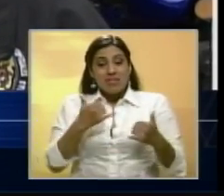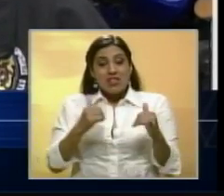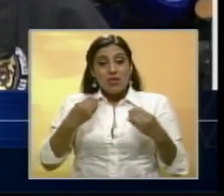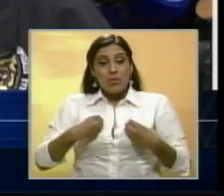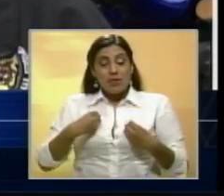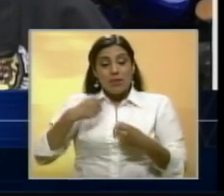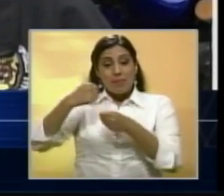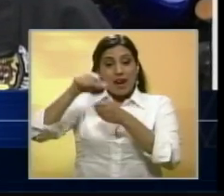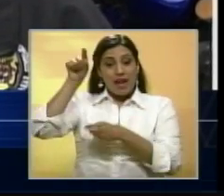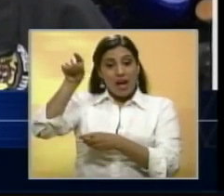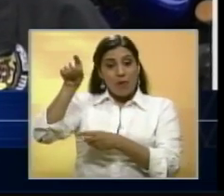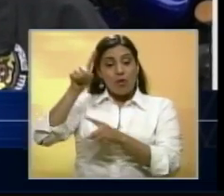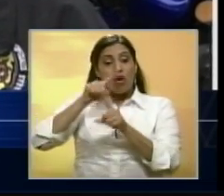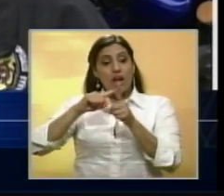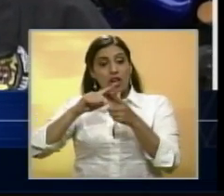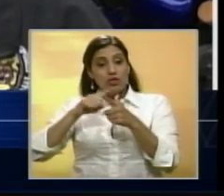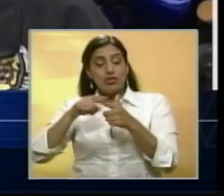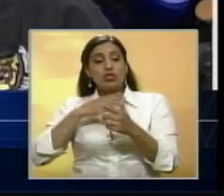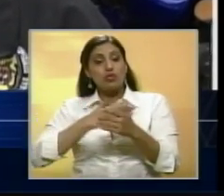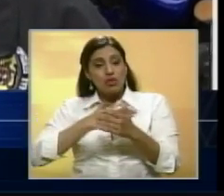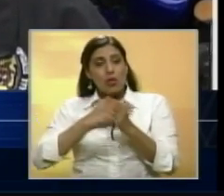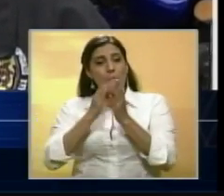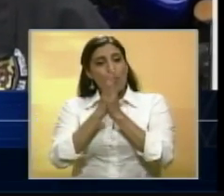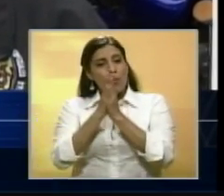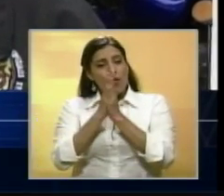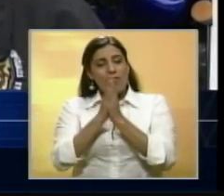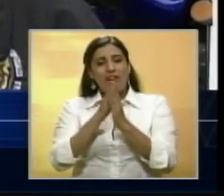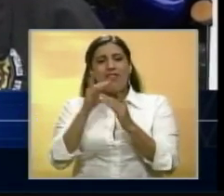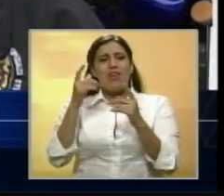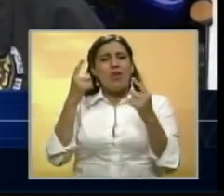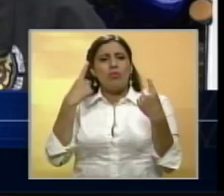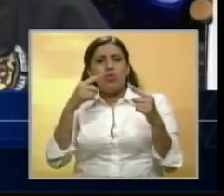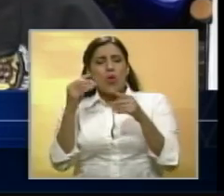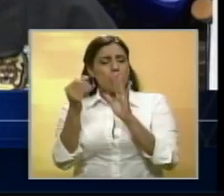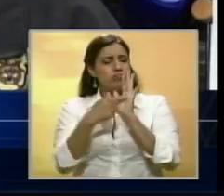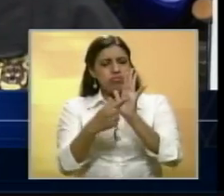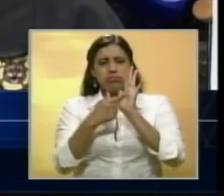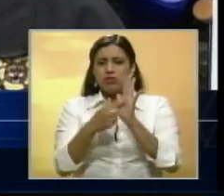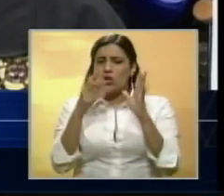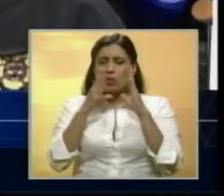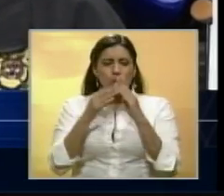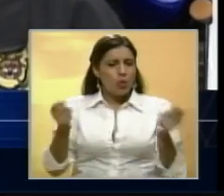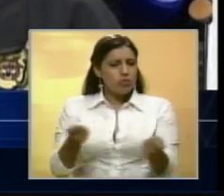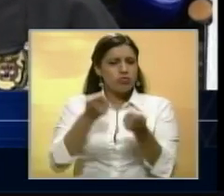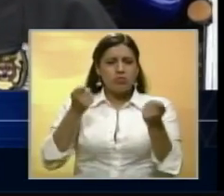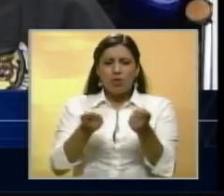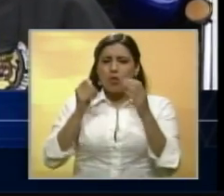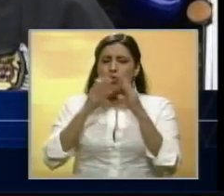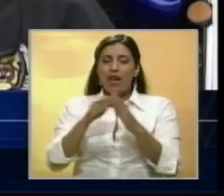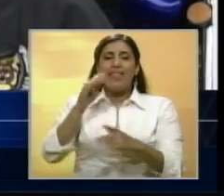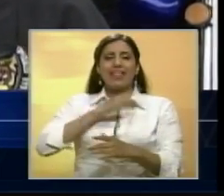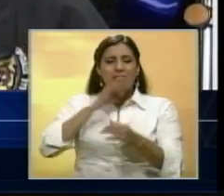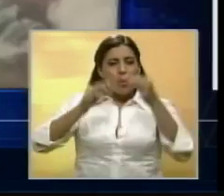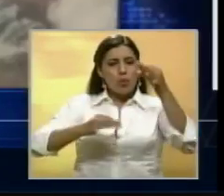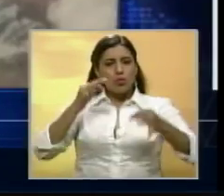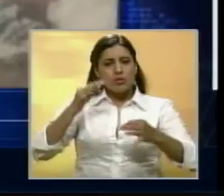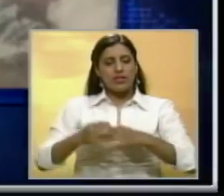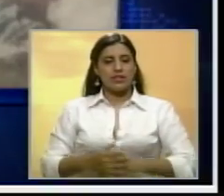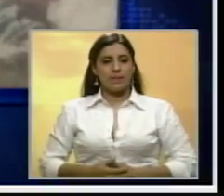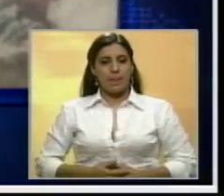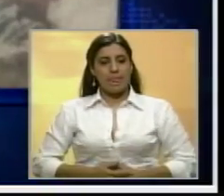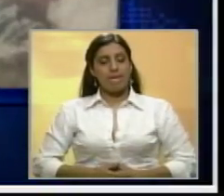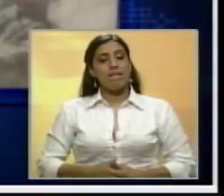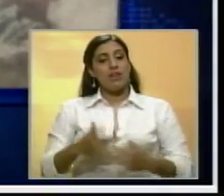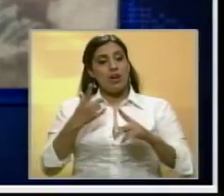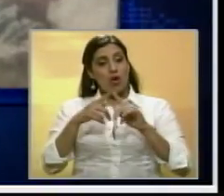vivía allá. Entonces yo lo único que pido es que por favor que nada quede oculto, que traten sí, que se haga justicia. En el